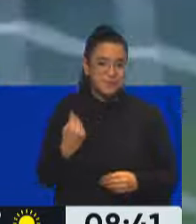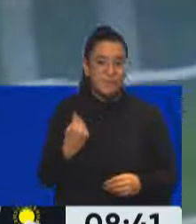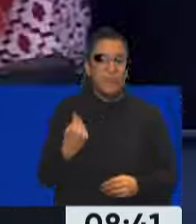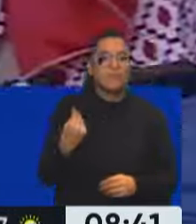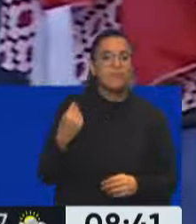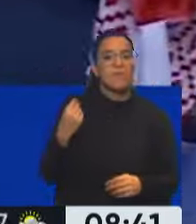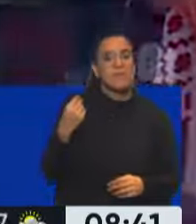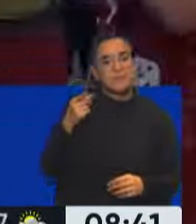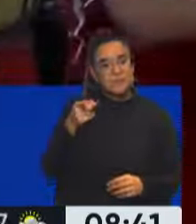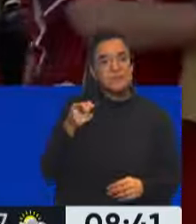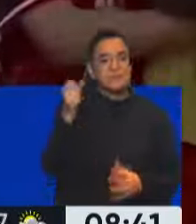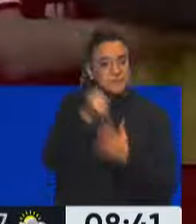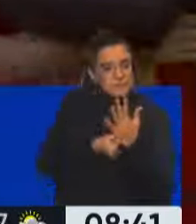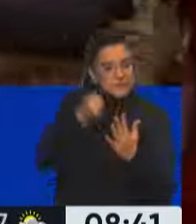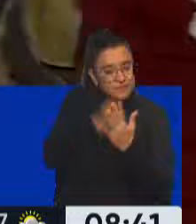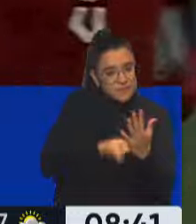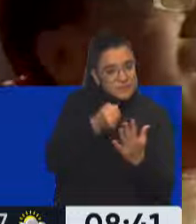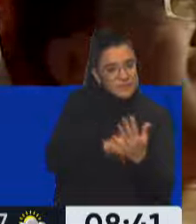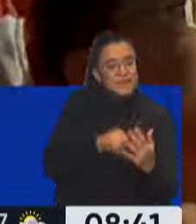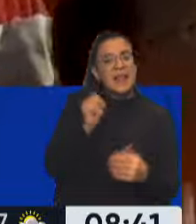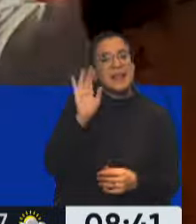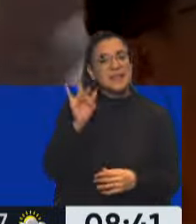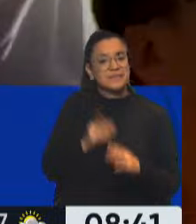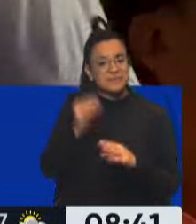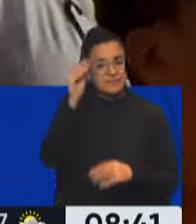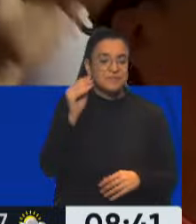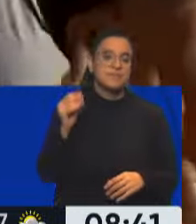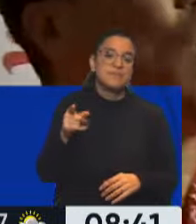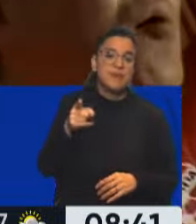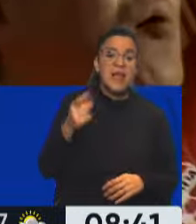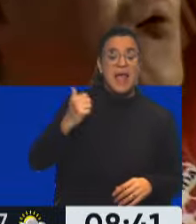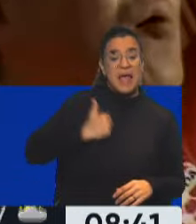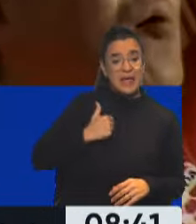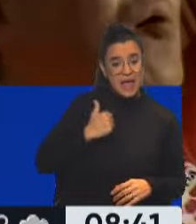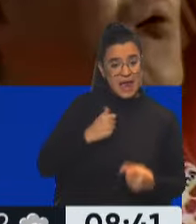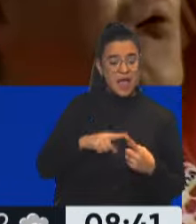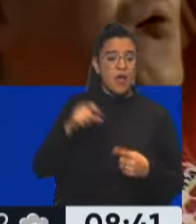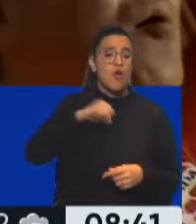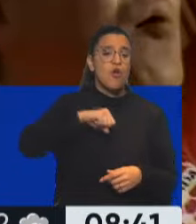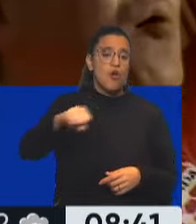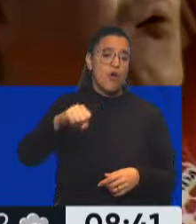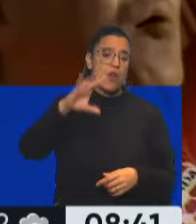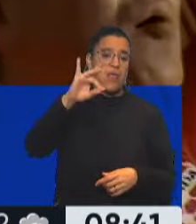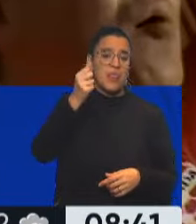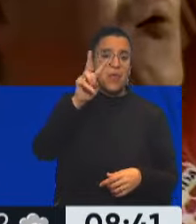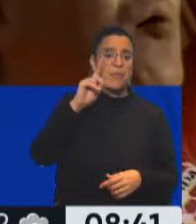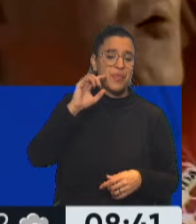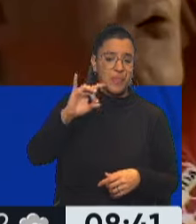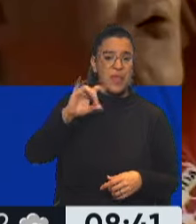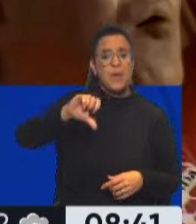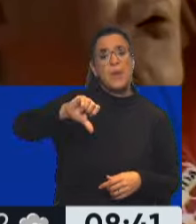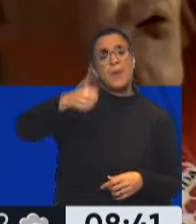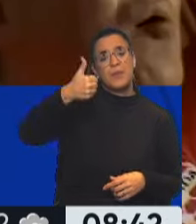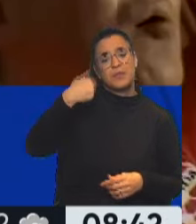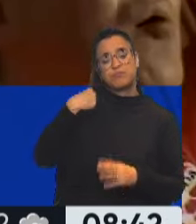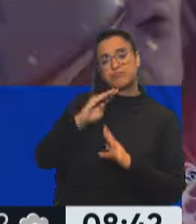costó entrar hasta que después, por suerte, nuestros goleadores estuvieron presentes. Canadá con gol de Jonathan David y la victoria entonces